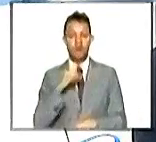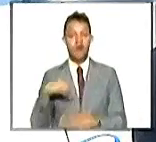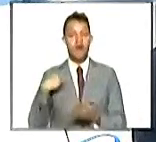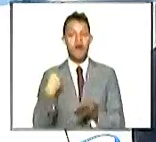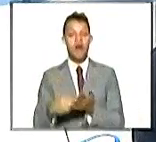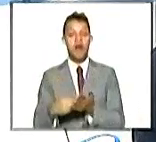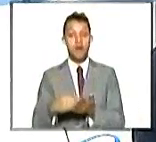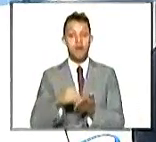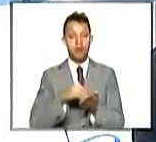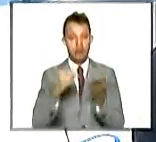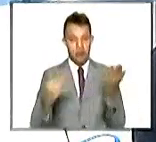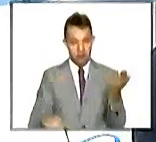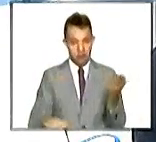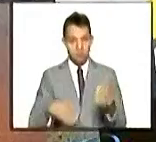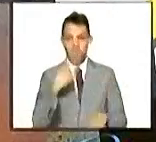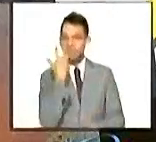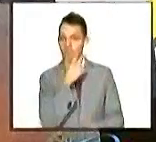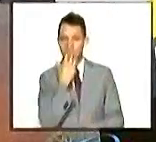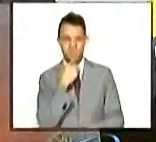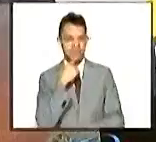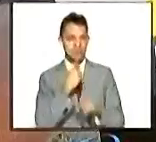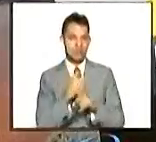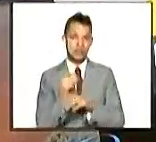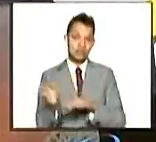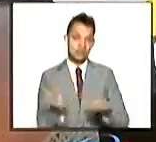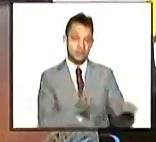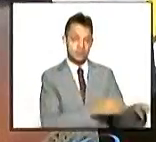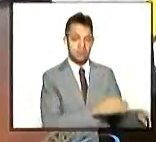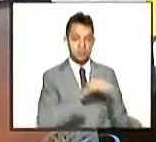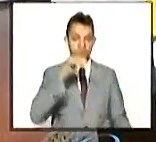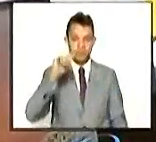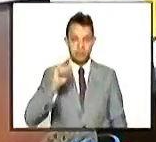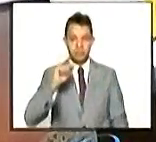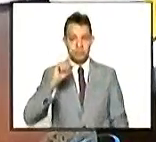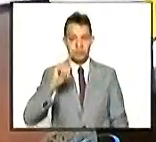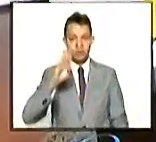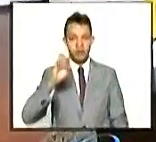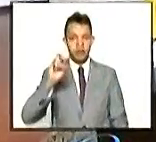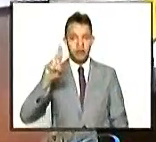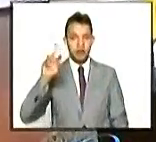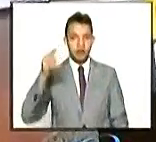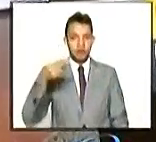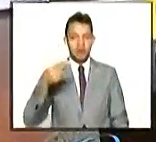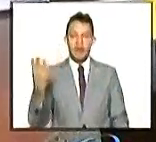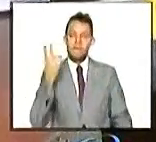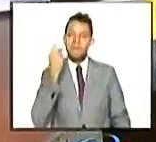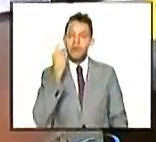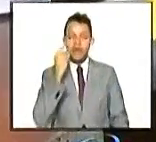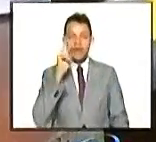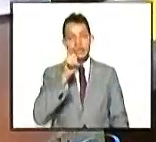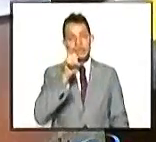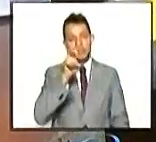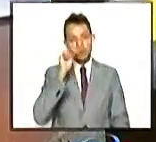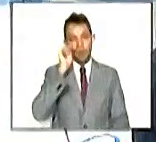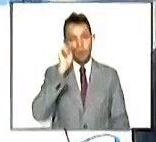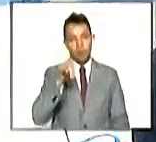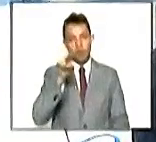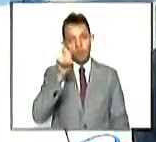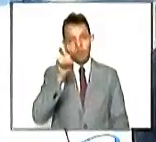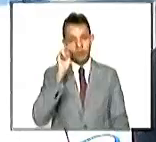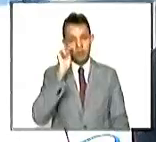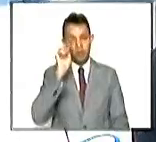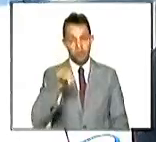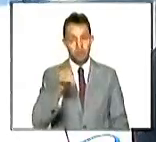este país, en nuestro trópico, donde hay tanta comida. Bueno, Albert Ronald va a estar en Pereira, ¿en qué fecha? ¿El 7? El 7, que es un sábado, y es